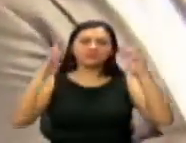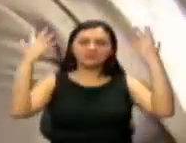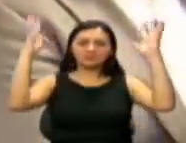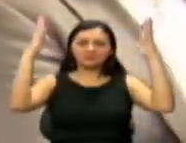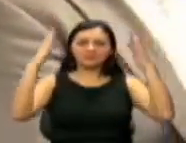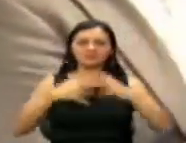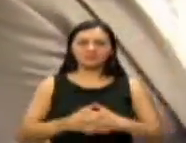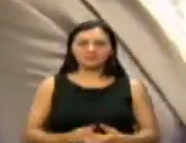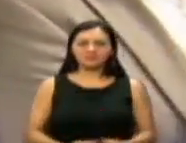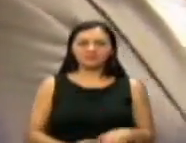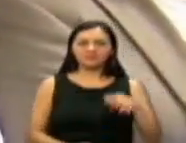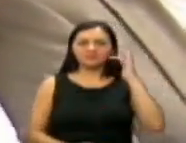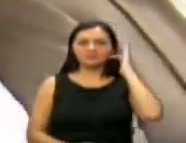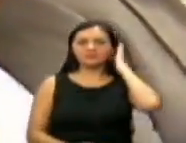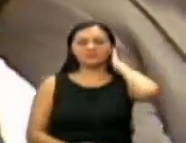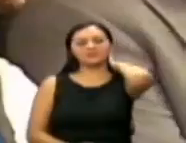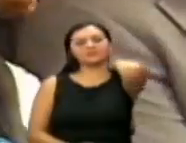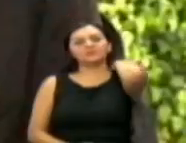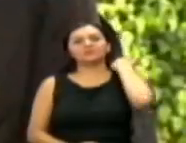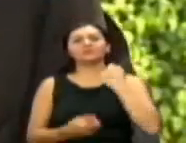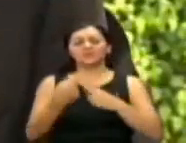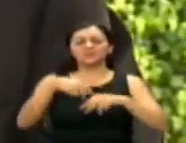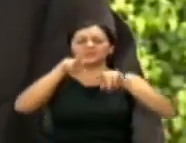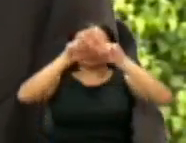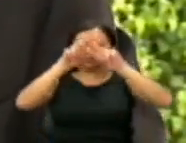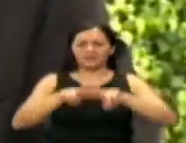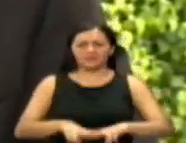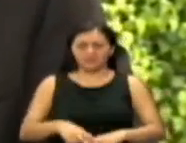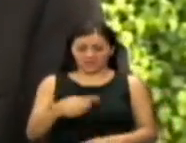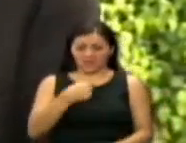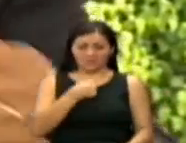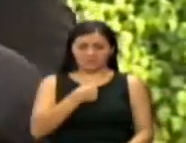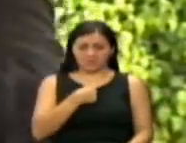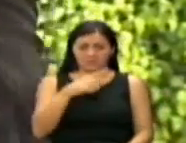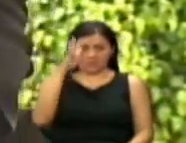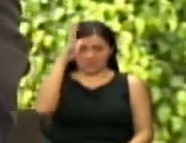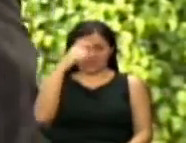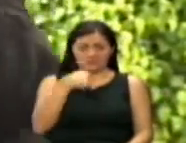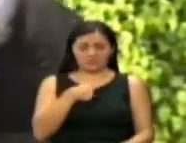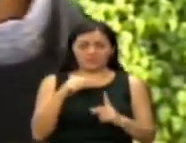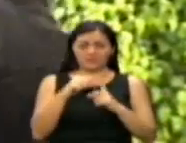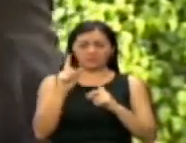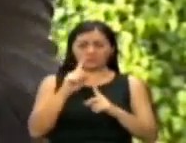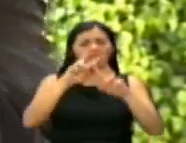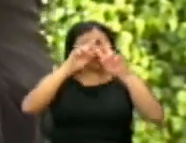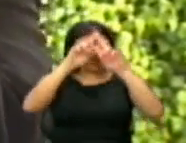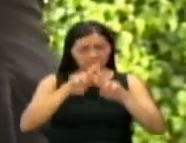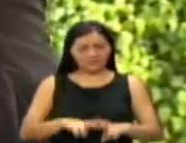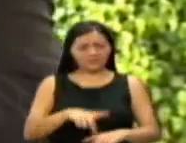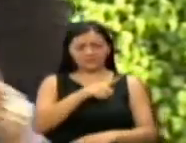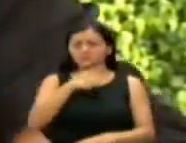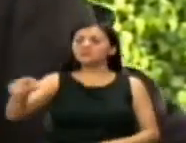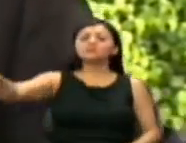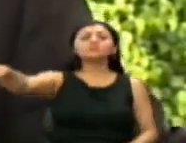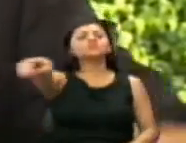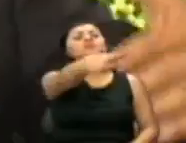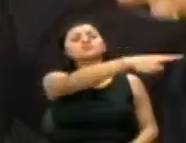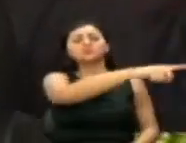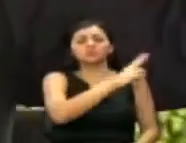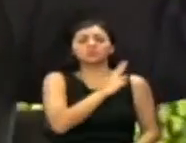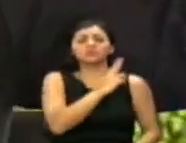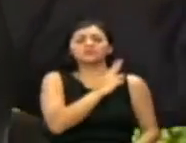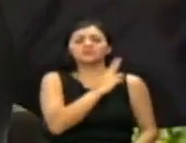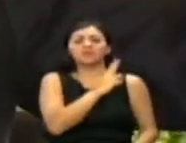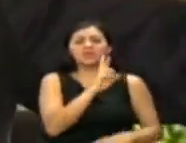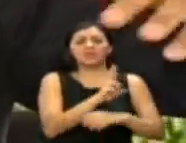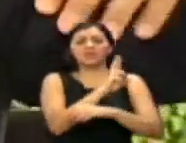Pero insisto, ¿eh? No crean mis palabras. Revisen las declaraciones de Antonio Pozo. Revisen cómo me recibía con muchos de ustedes. Iba a la Universidad del Norte. ¿Cómo me